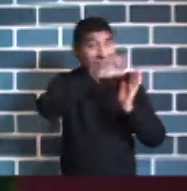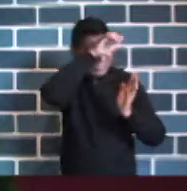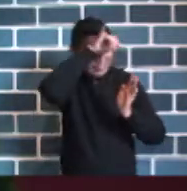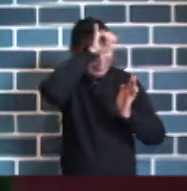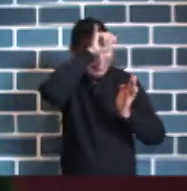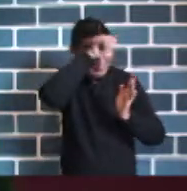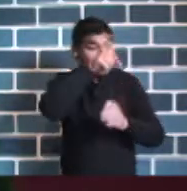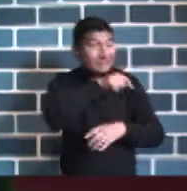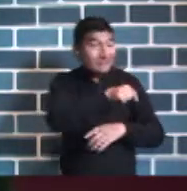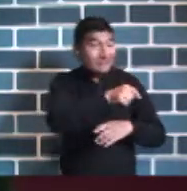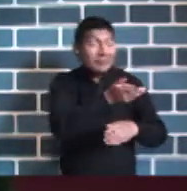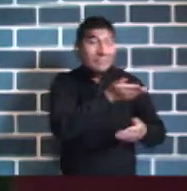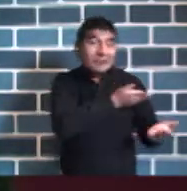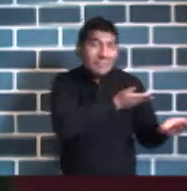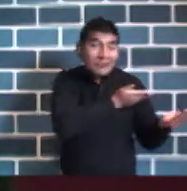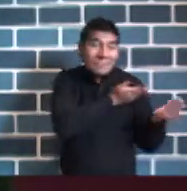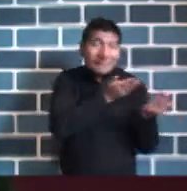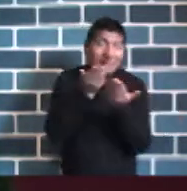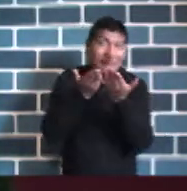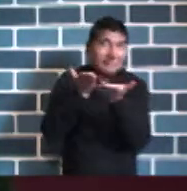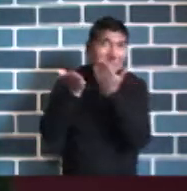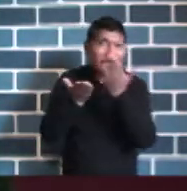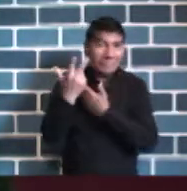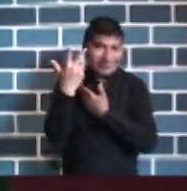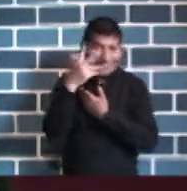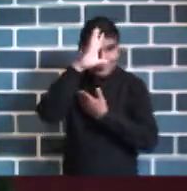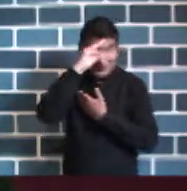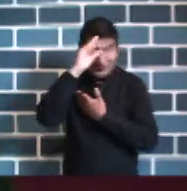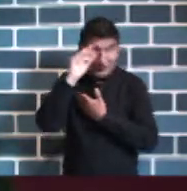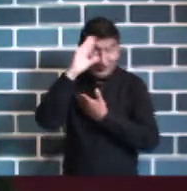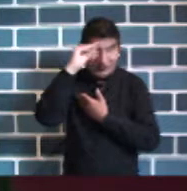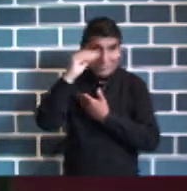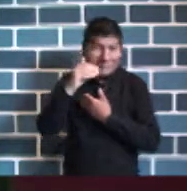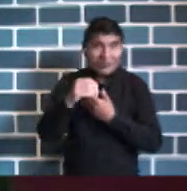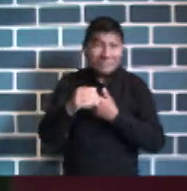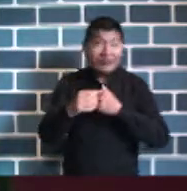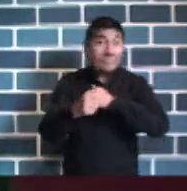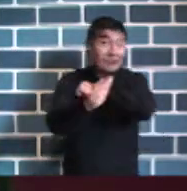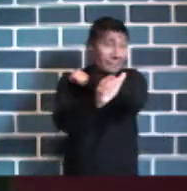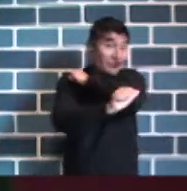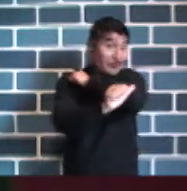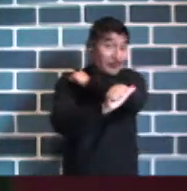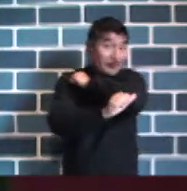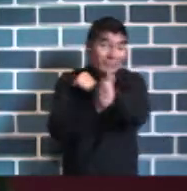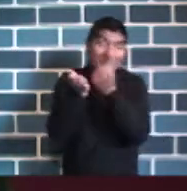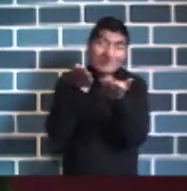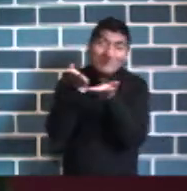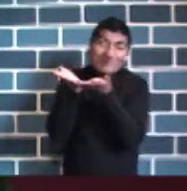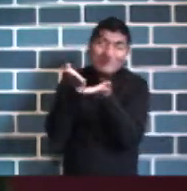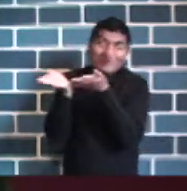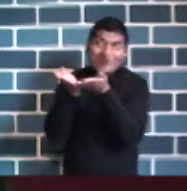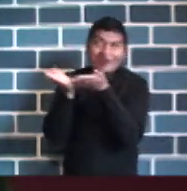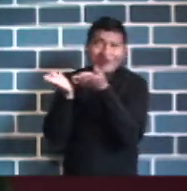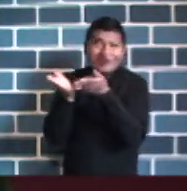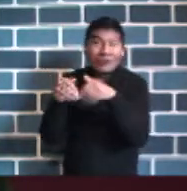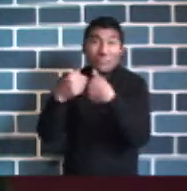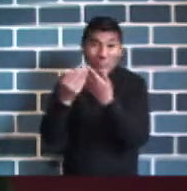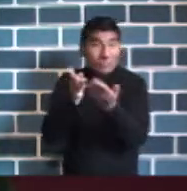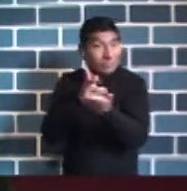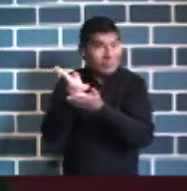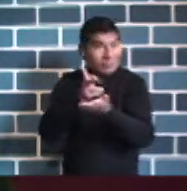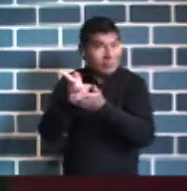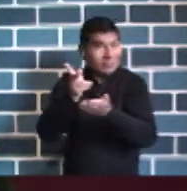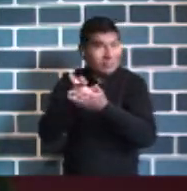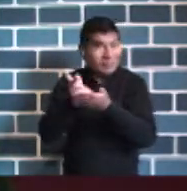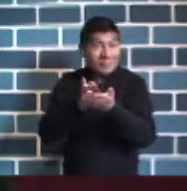preparado y se lo sirvió a brand se pone a servirles se comporta como un verdadero y